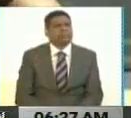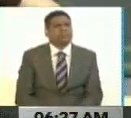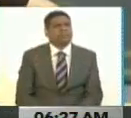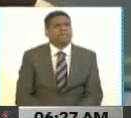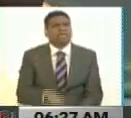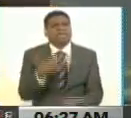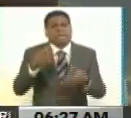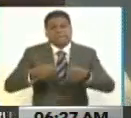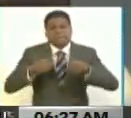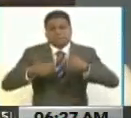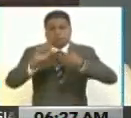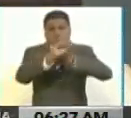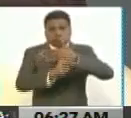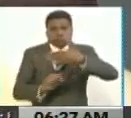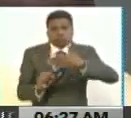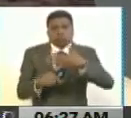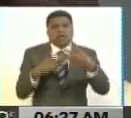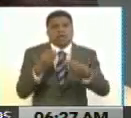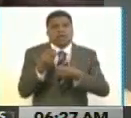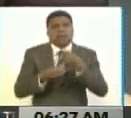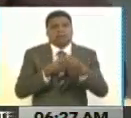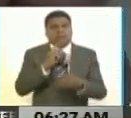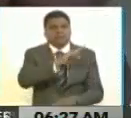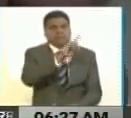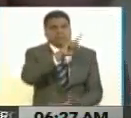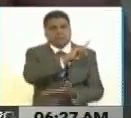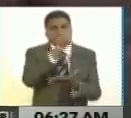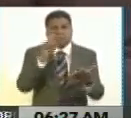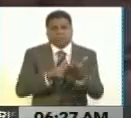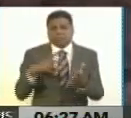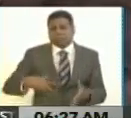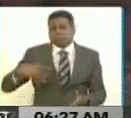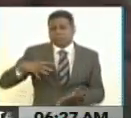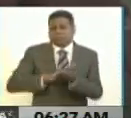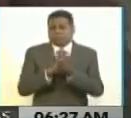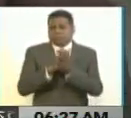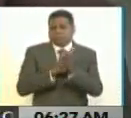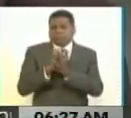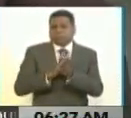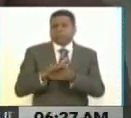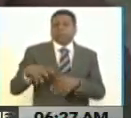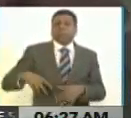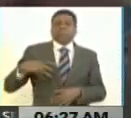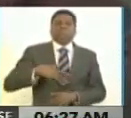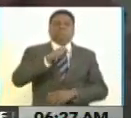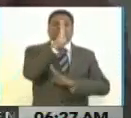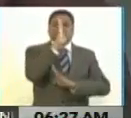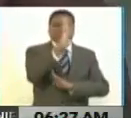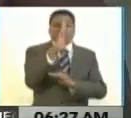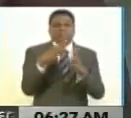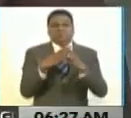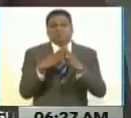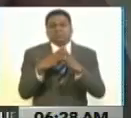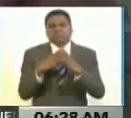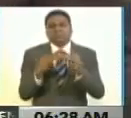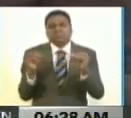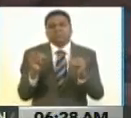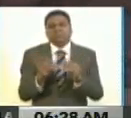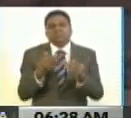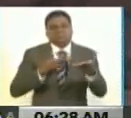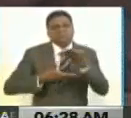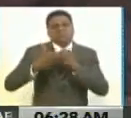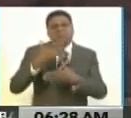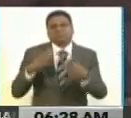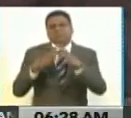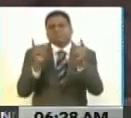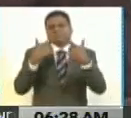Mercosur tuviera una tendencia exclusivamente neoliberal para seguir adelantando intercambios de libre